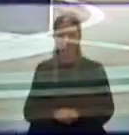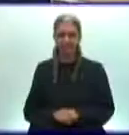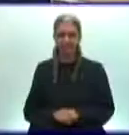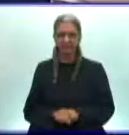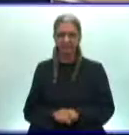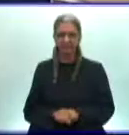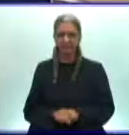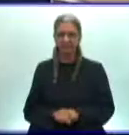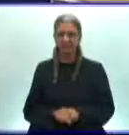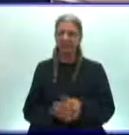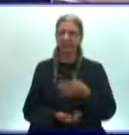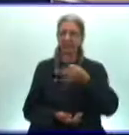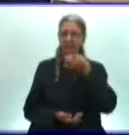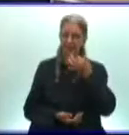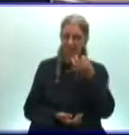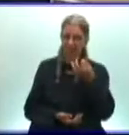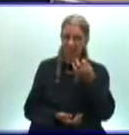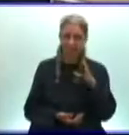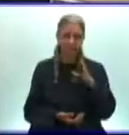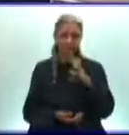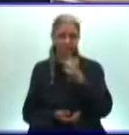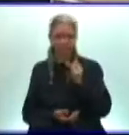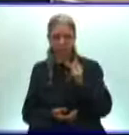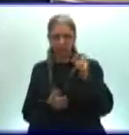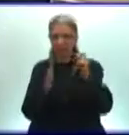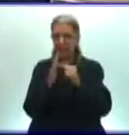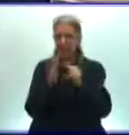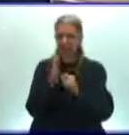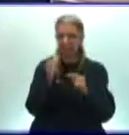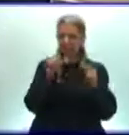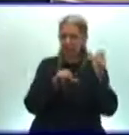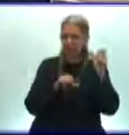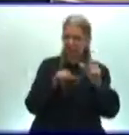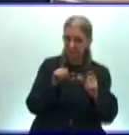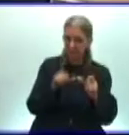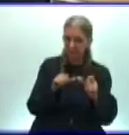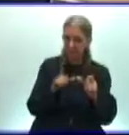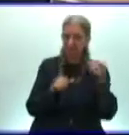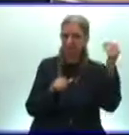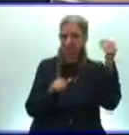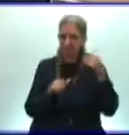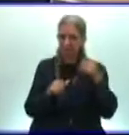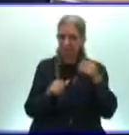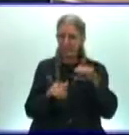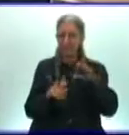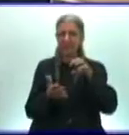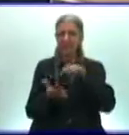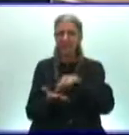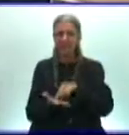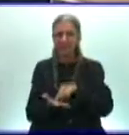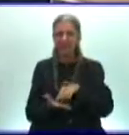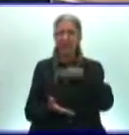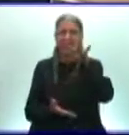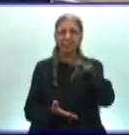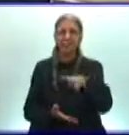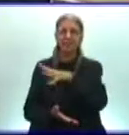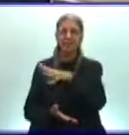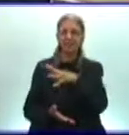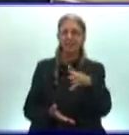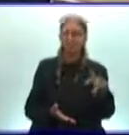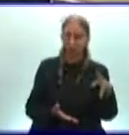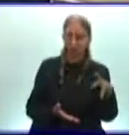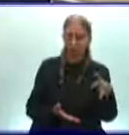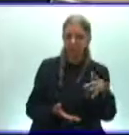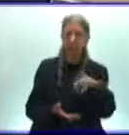Como les comentaba, todos los elementos químicos que se conocen hasta el momento se encuentran ubicados en la tabla periódica de